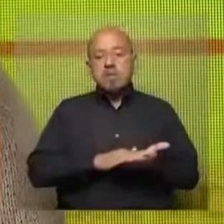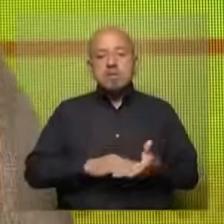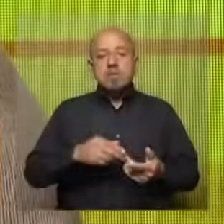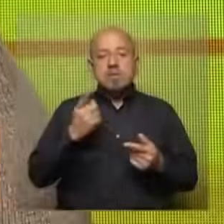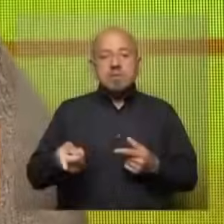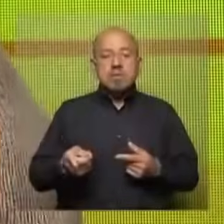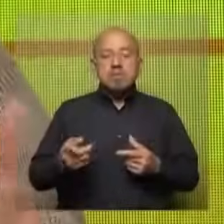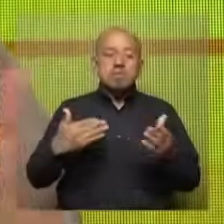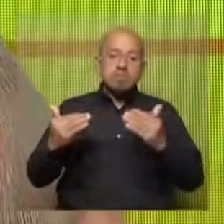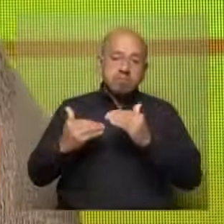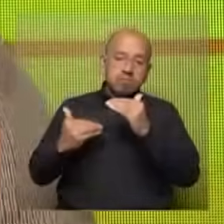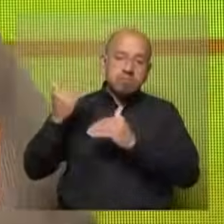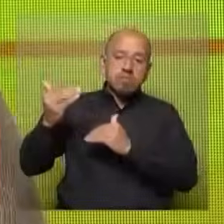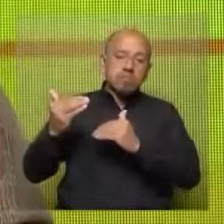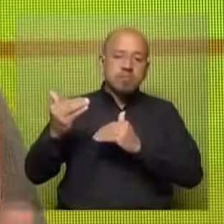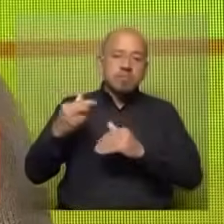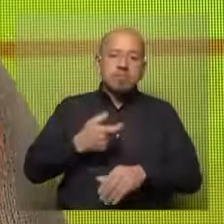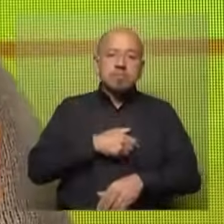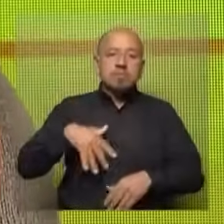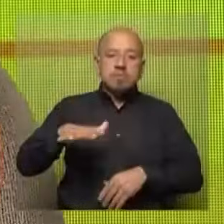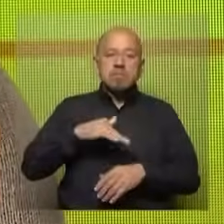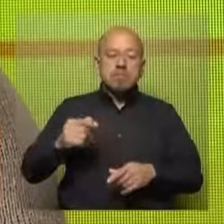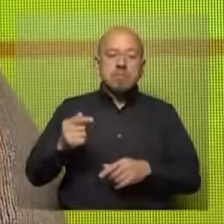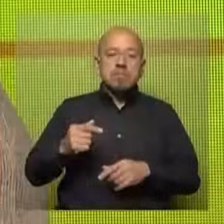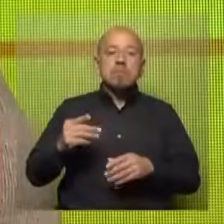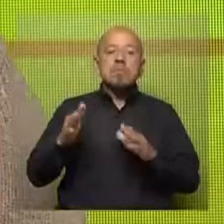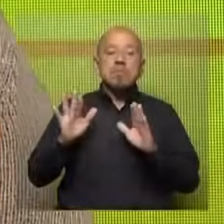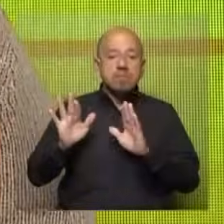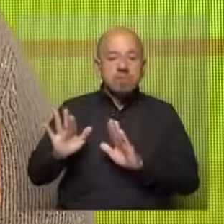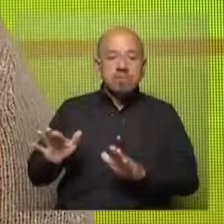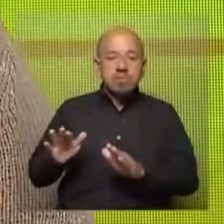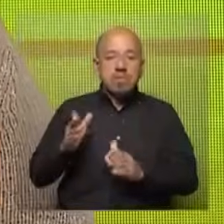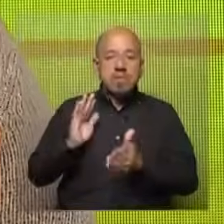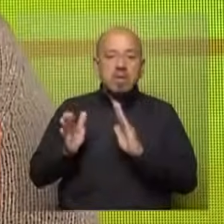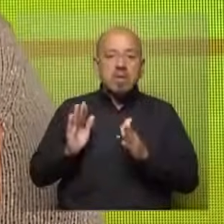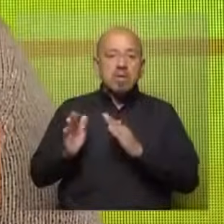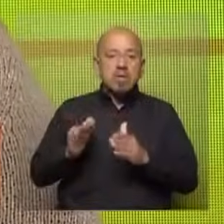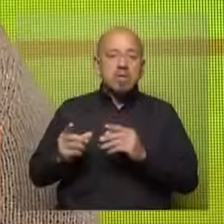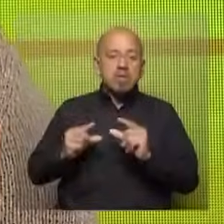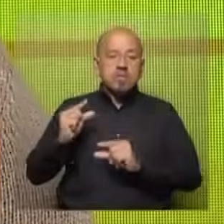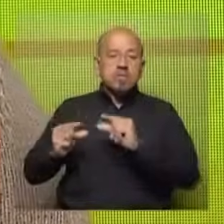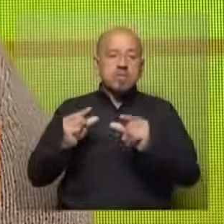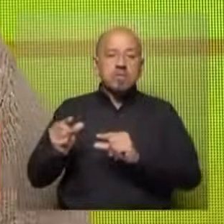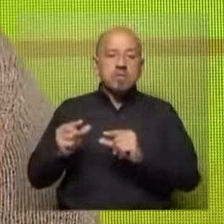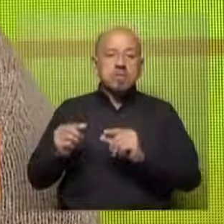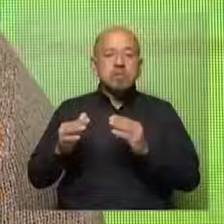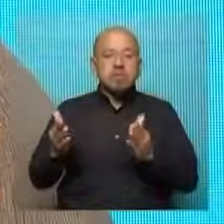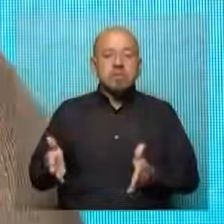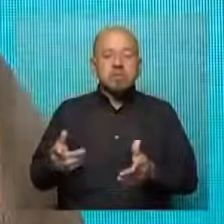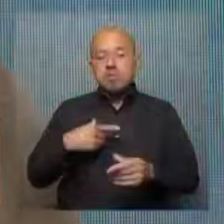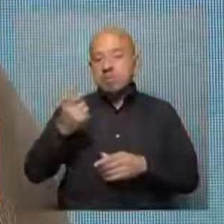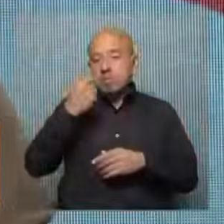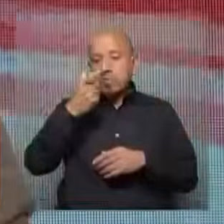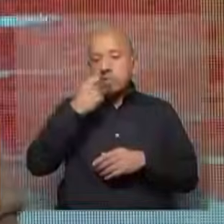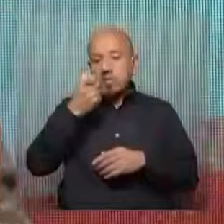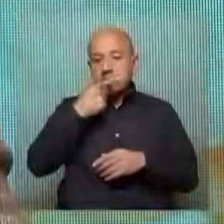otras de clase media, como son de clase media y tienen que pagarse mutualista y todo eso, las torturan progresivamente hasta que o terminan empastillados o se